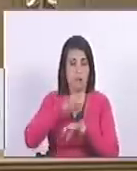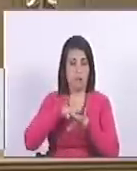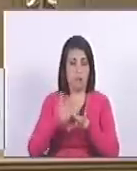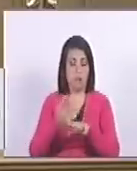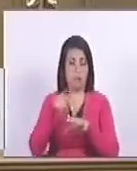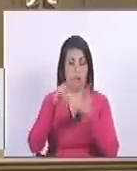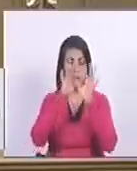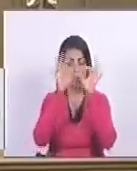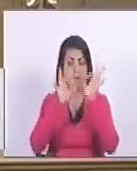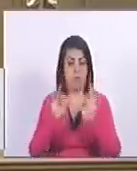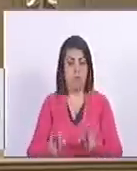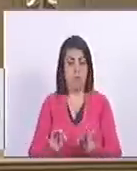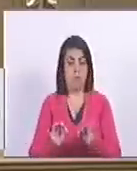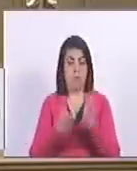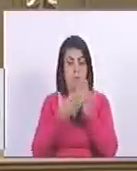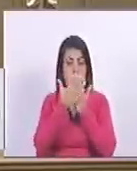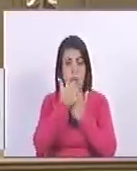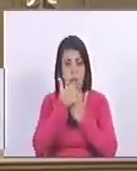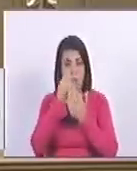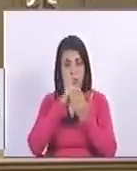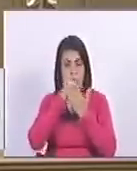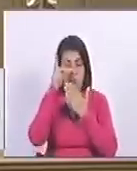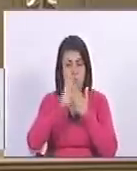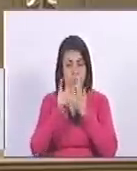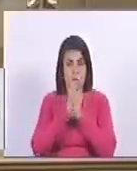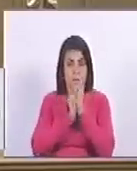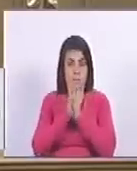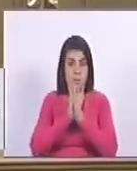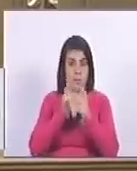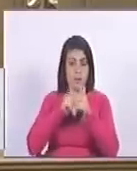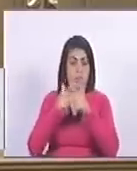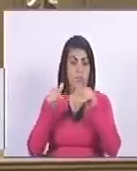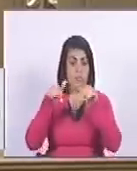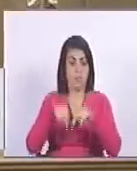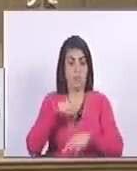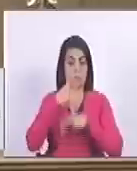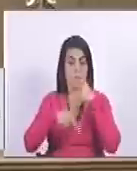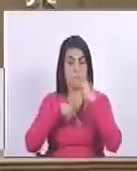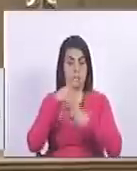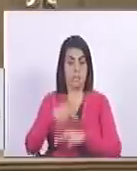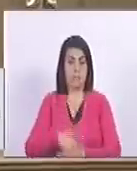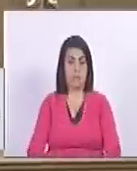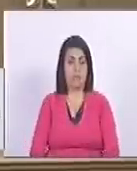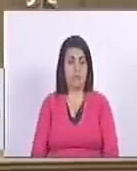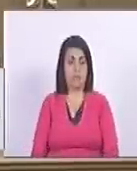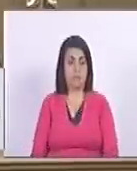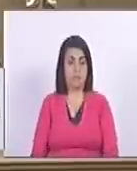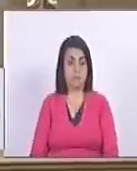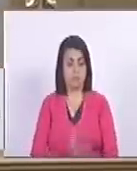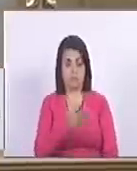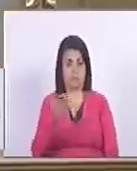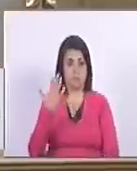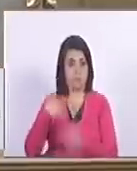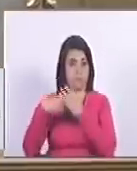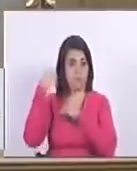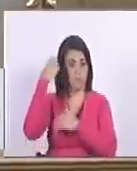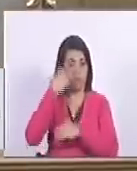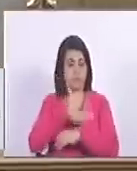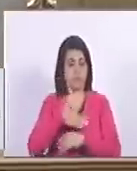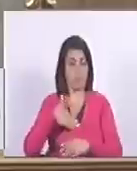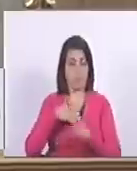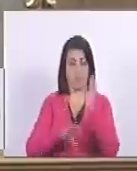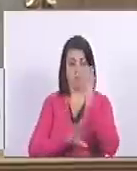una cortina de humo, forman parte de esa política que Europa quiere